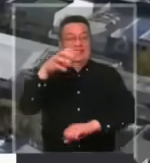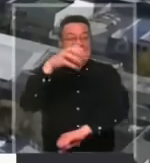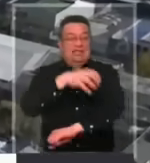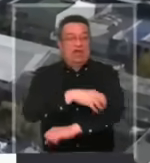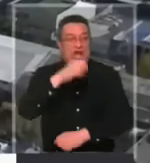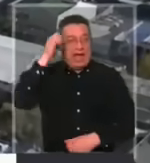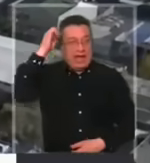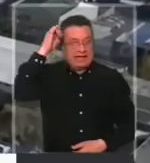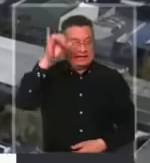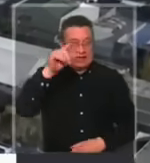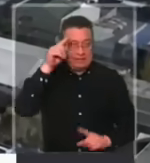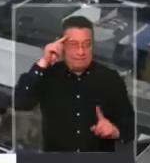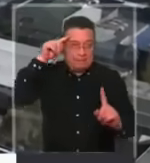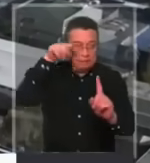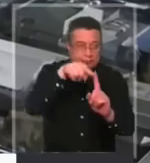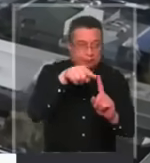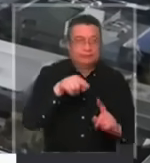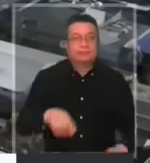Aysén.